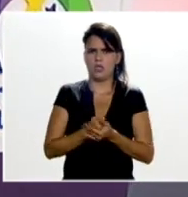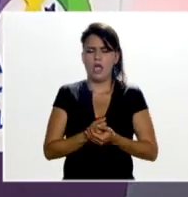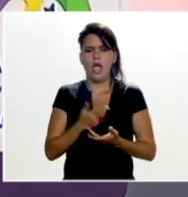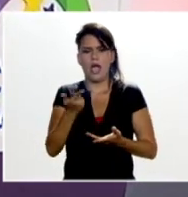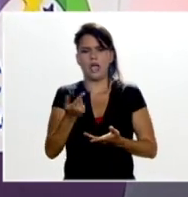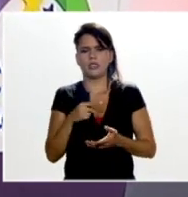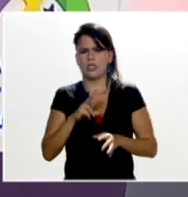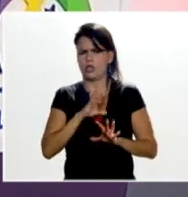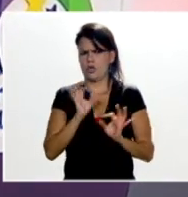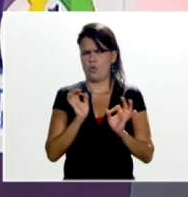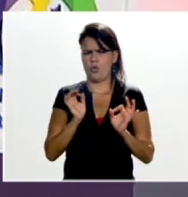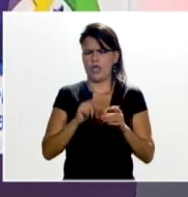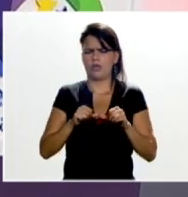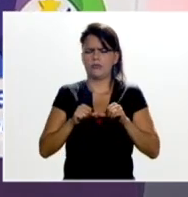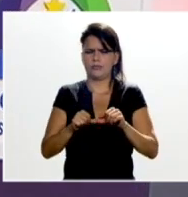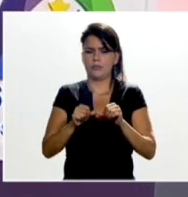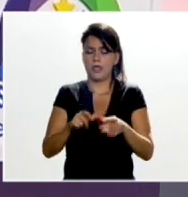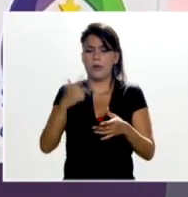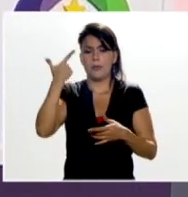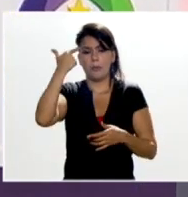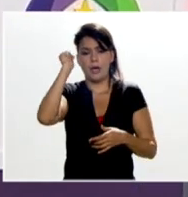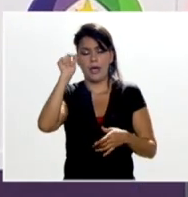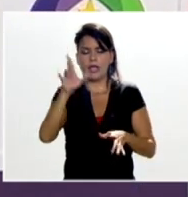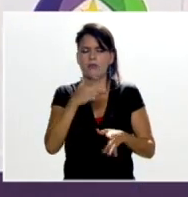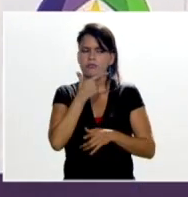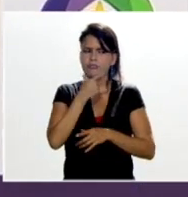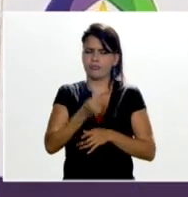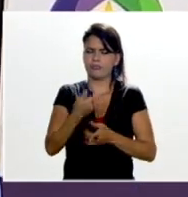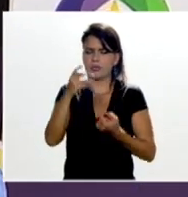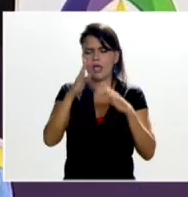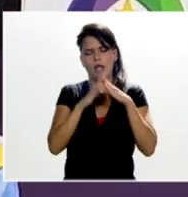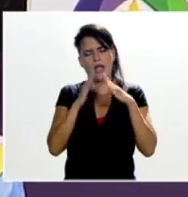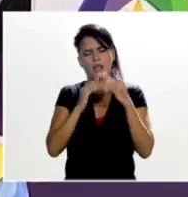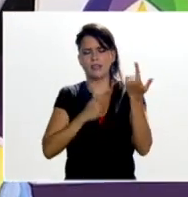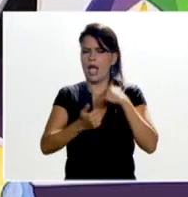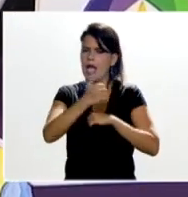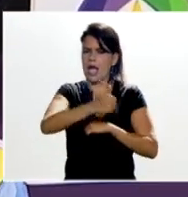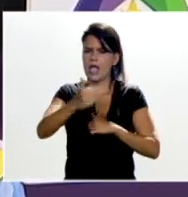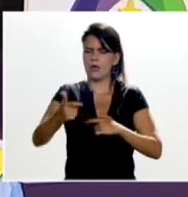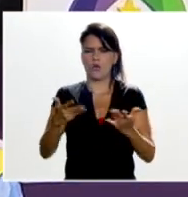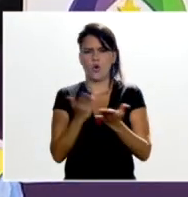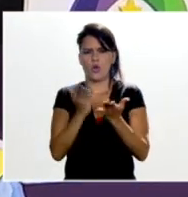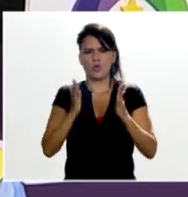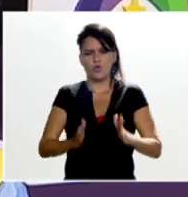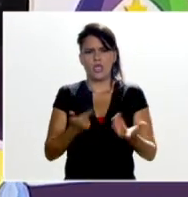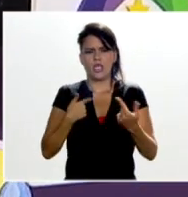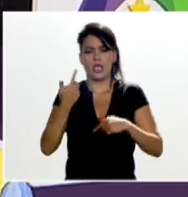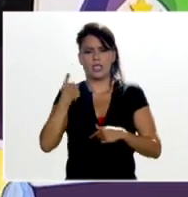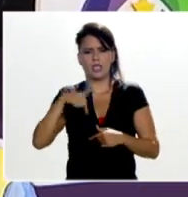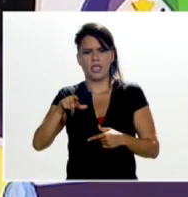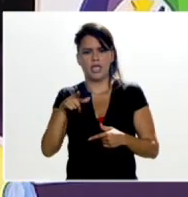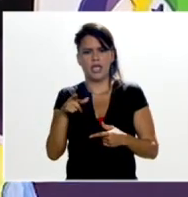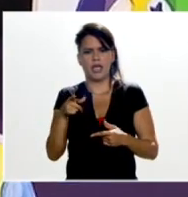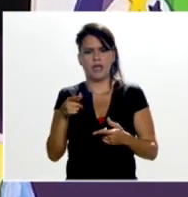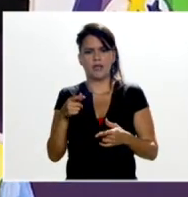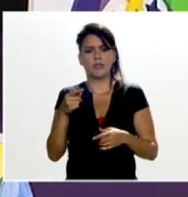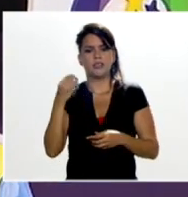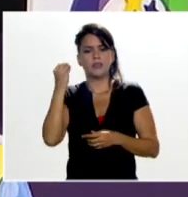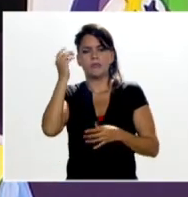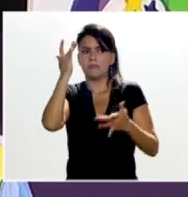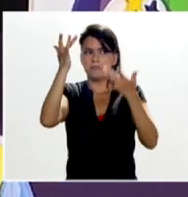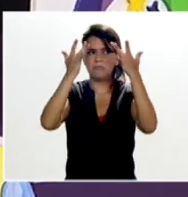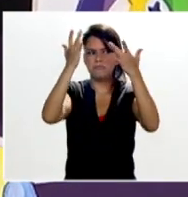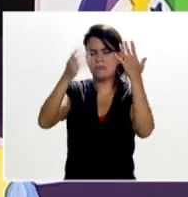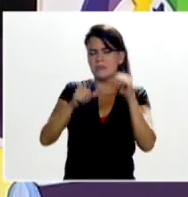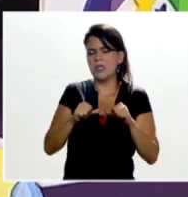Así que no voy a continuar para que sencillamente en casa cada uno de los estudiantes que tengan talento en el área de matemática